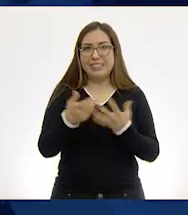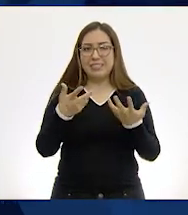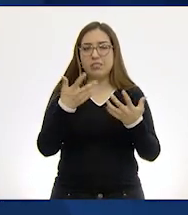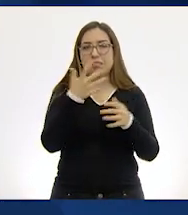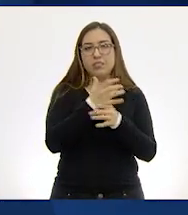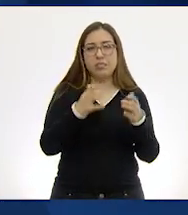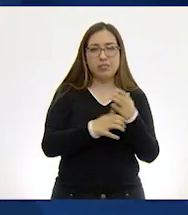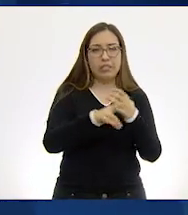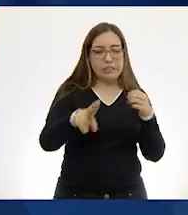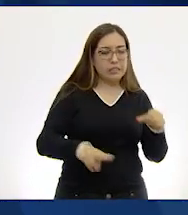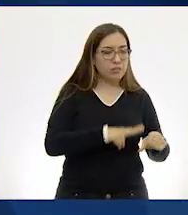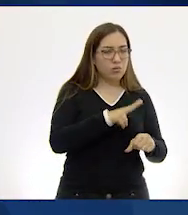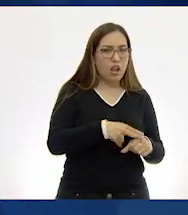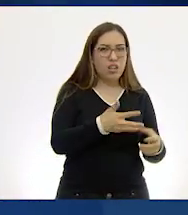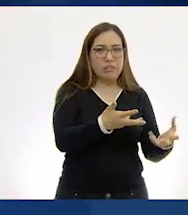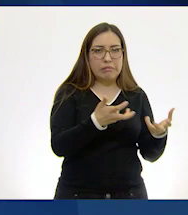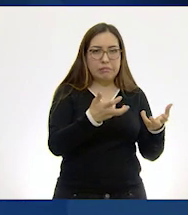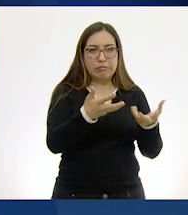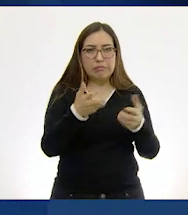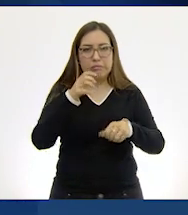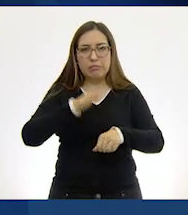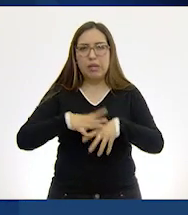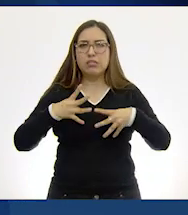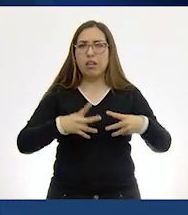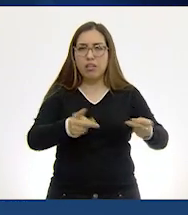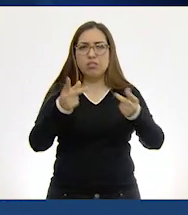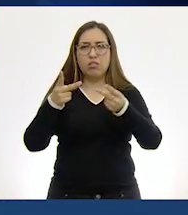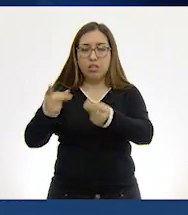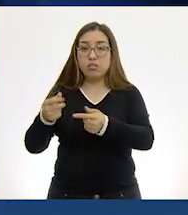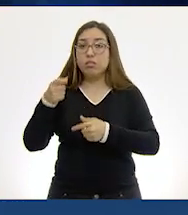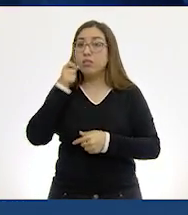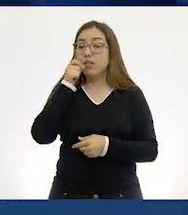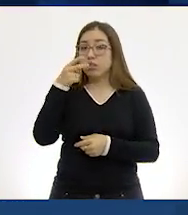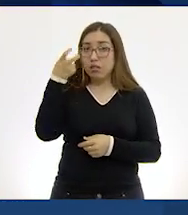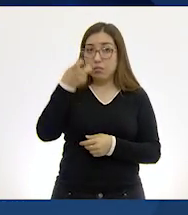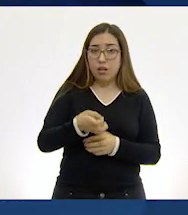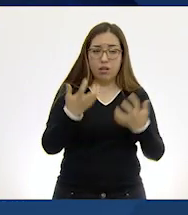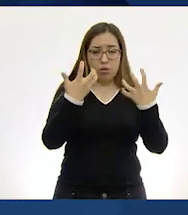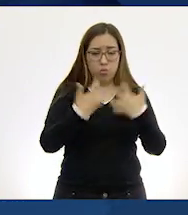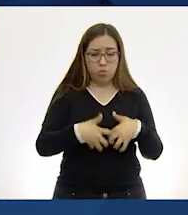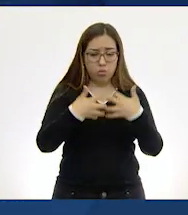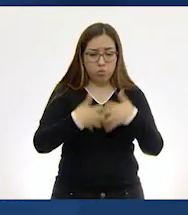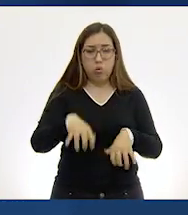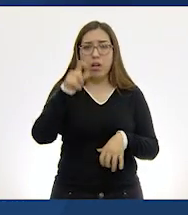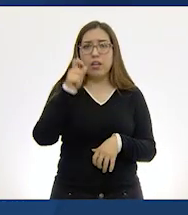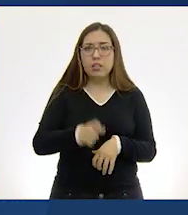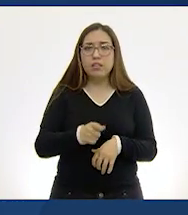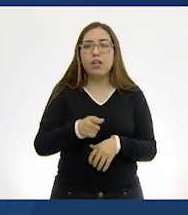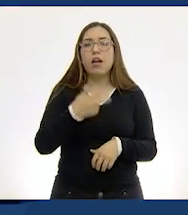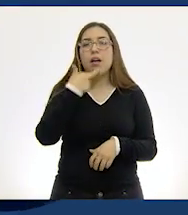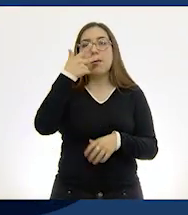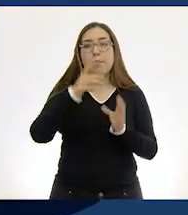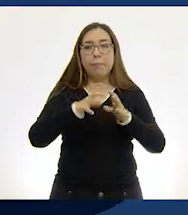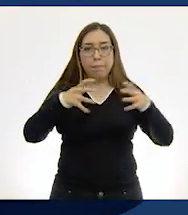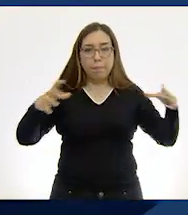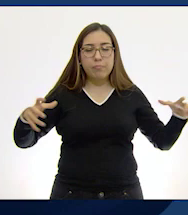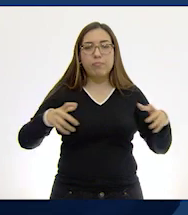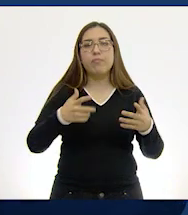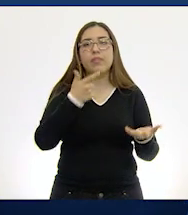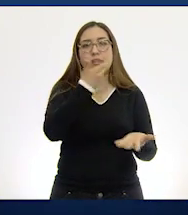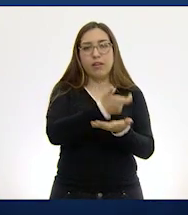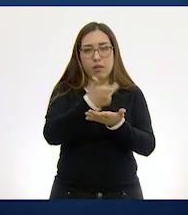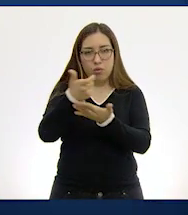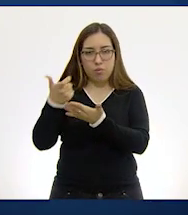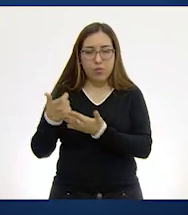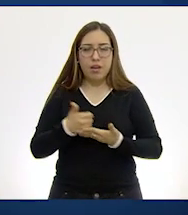recursos naturales. Sin embargo, el desarrollo industrial también ha permitido crecer economías, crecer productos